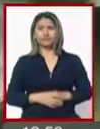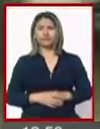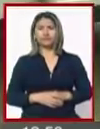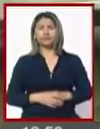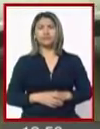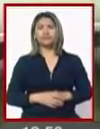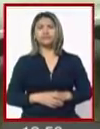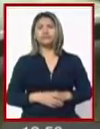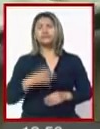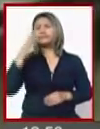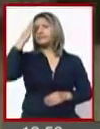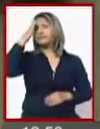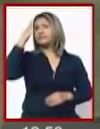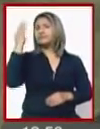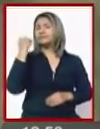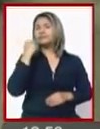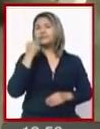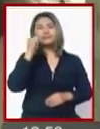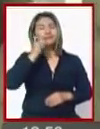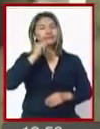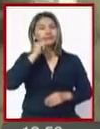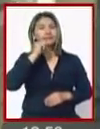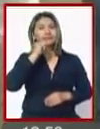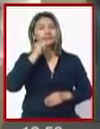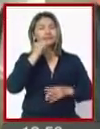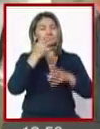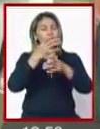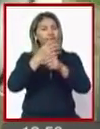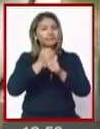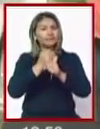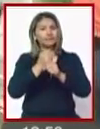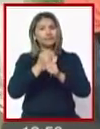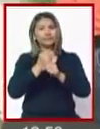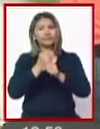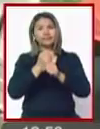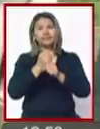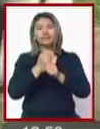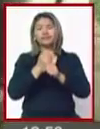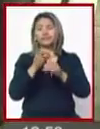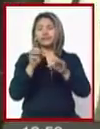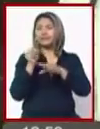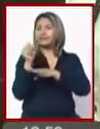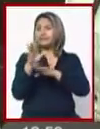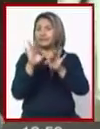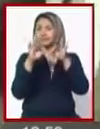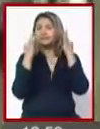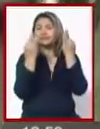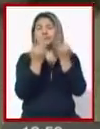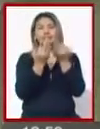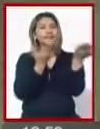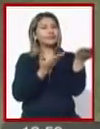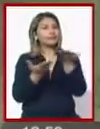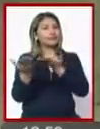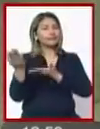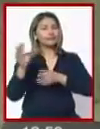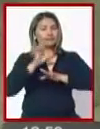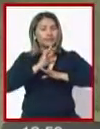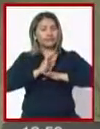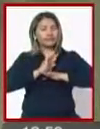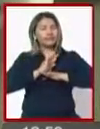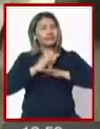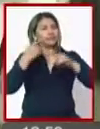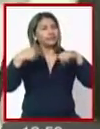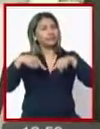ella es mal de la cabeza. O sea, ella lo que la agarramos, yo le dije a mi hermano, le dijimos a toda mi familia, vamos, León, tranquilicémonos, le